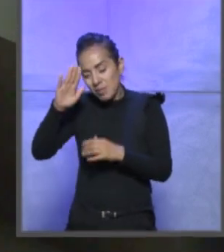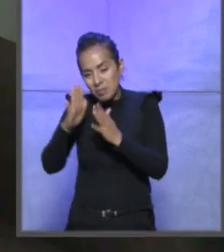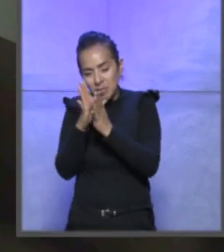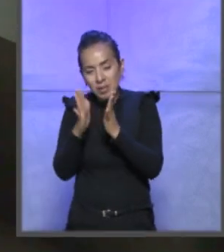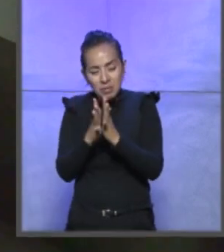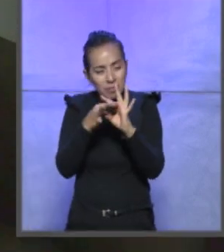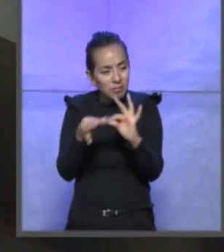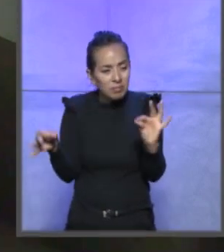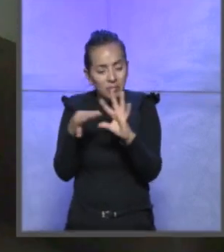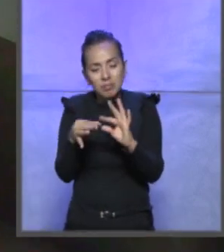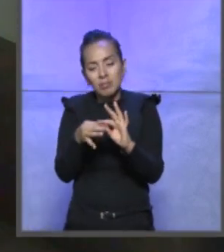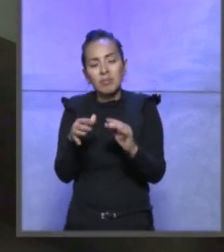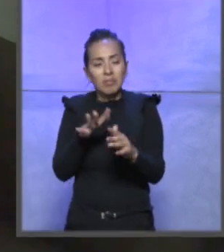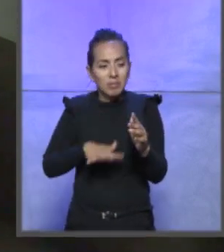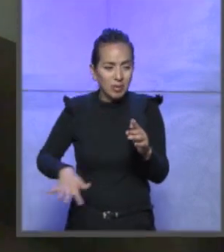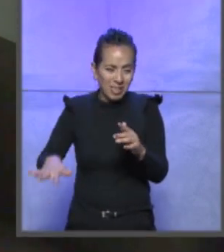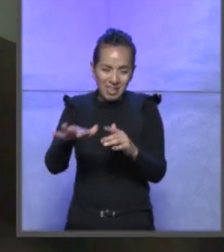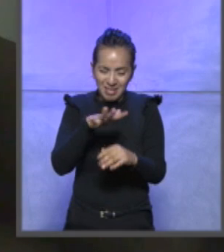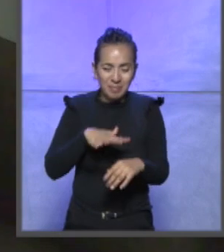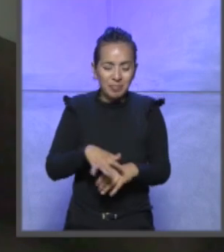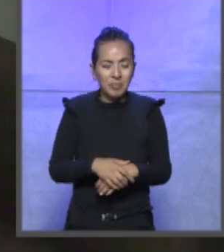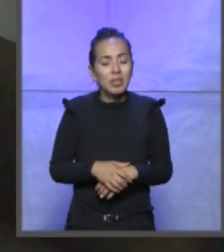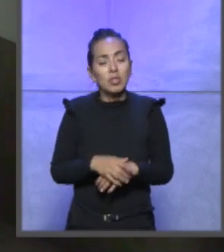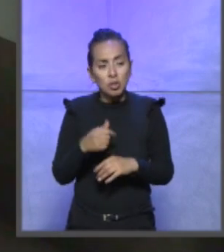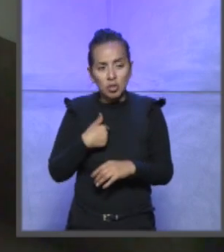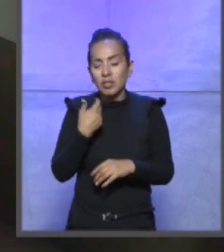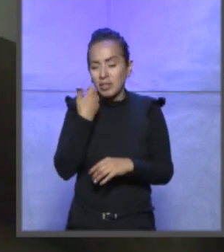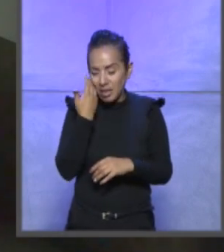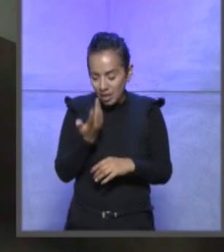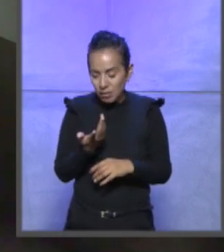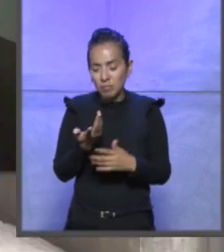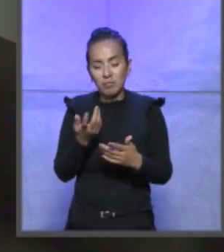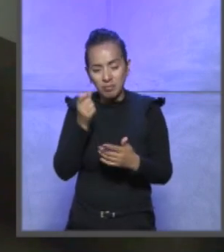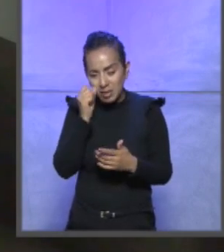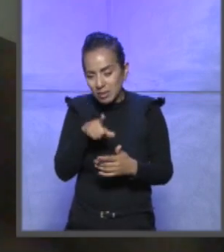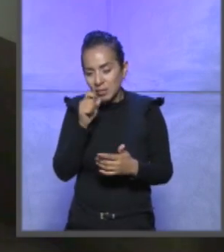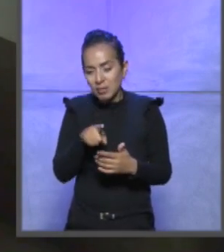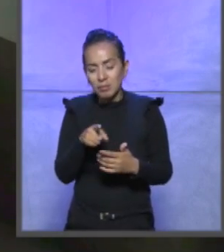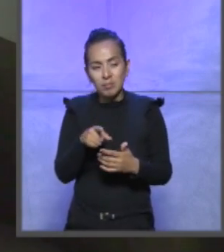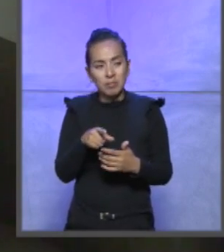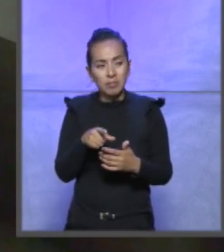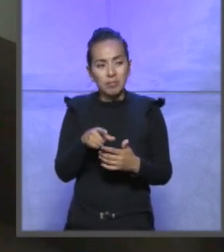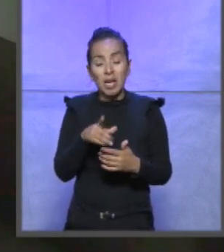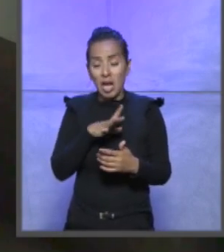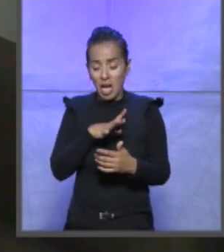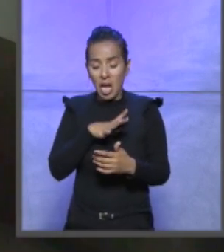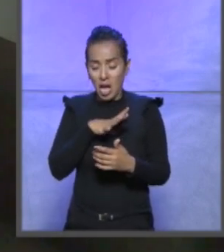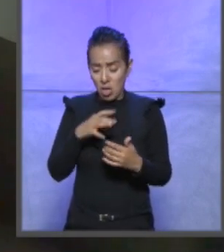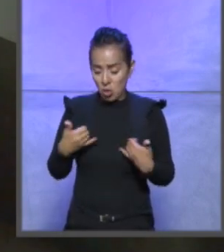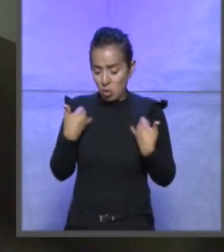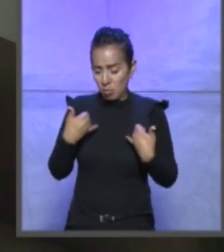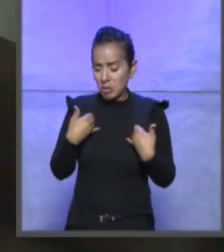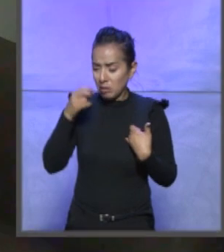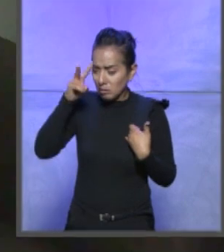participación en toda el área pública. También quiero mencionar esa parte, que nos limitan y hay